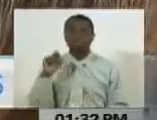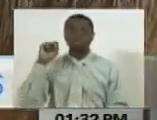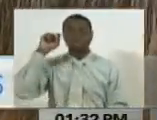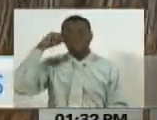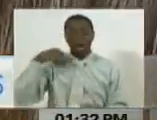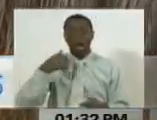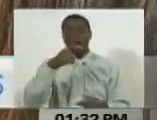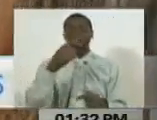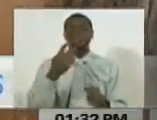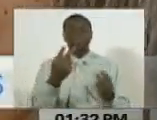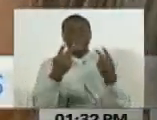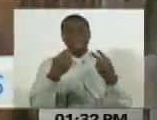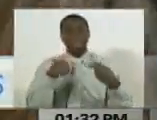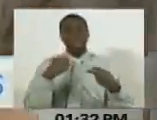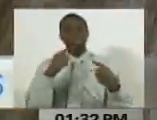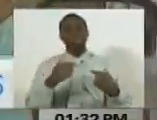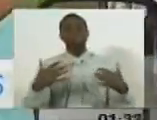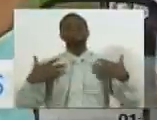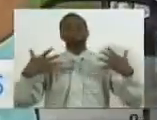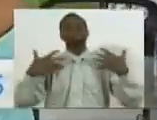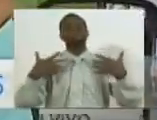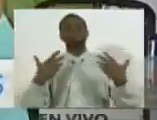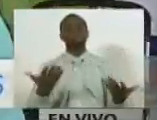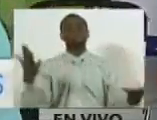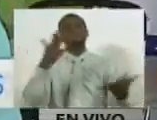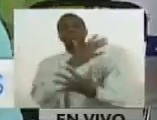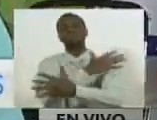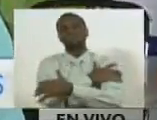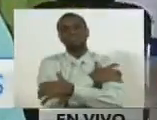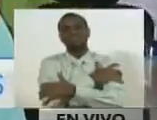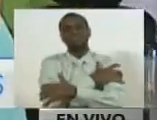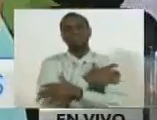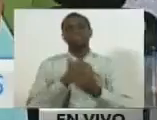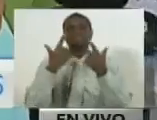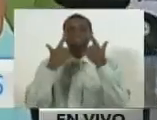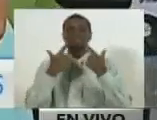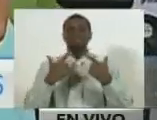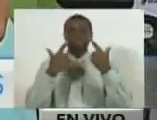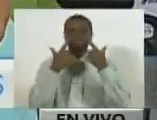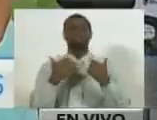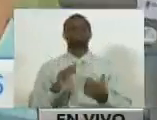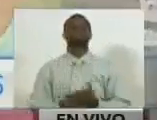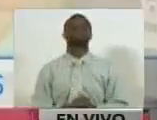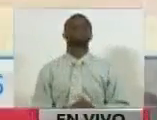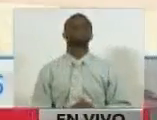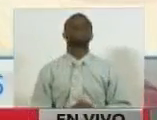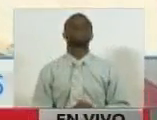verme entregándome.